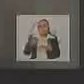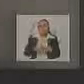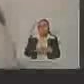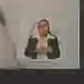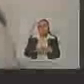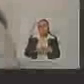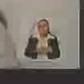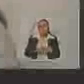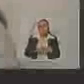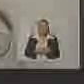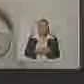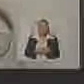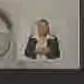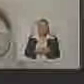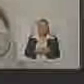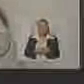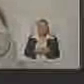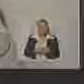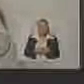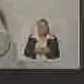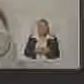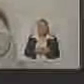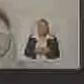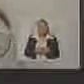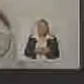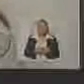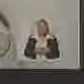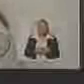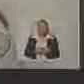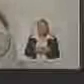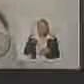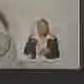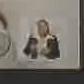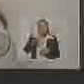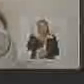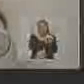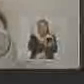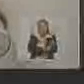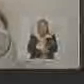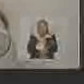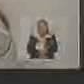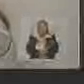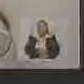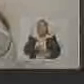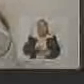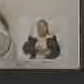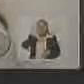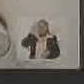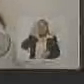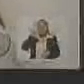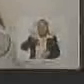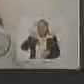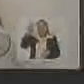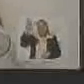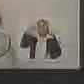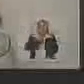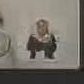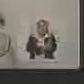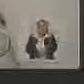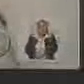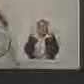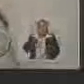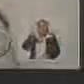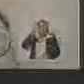Adelante. Gracias. A nivel América Latina, nuestra delegación es la de mayor nivel cultural. Tenemos un promedio